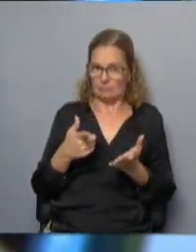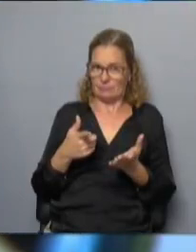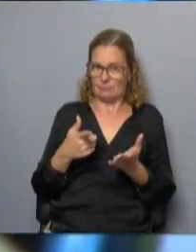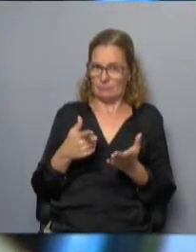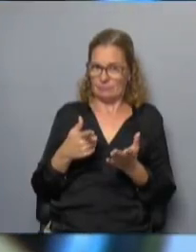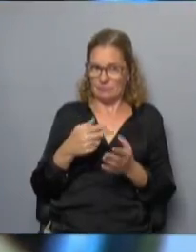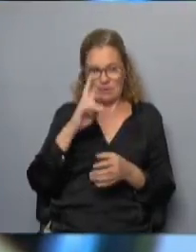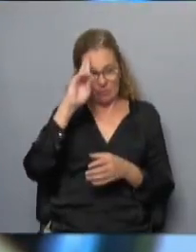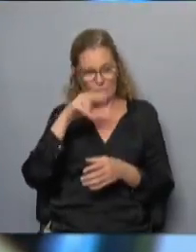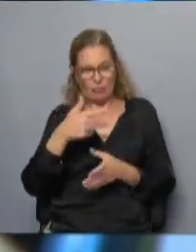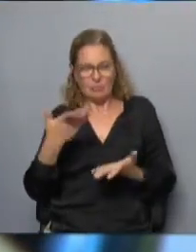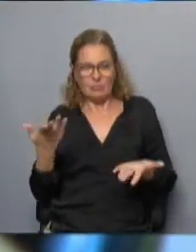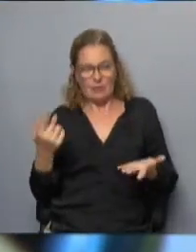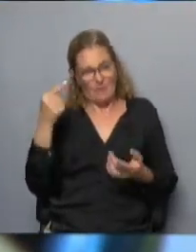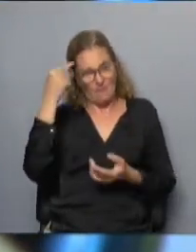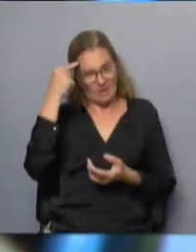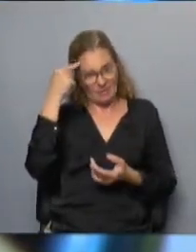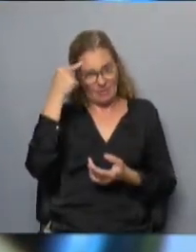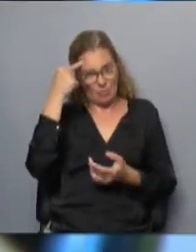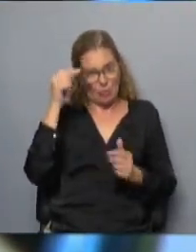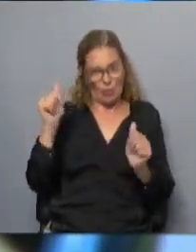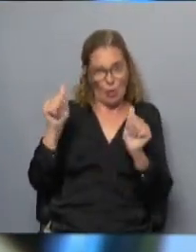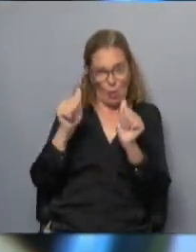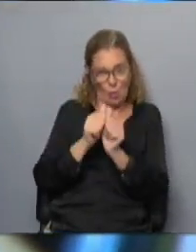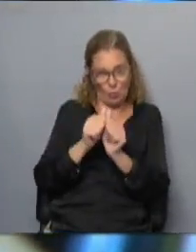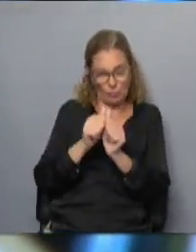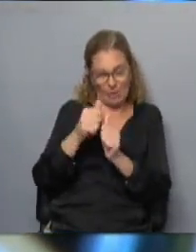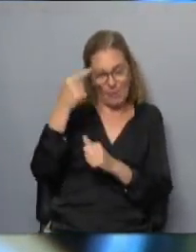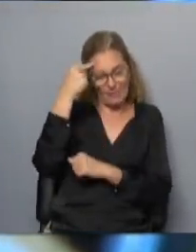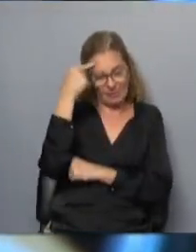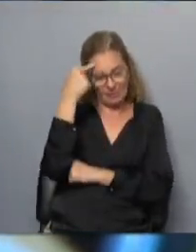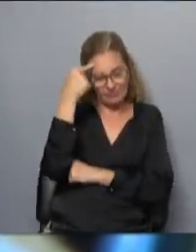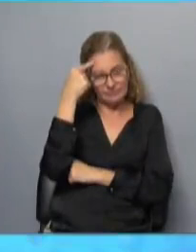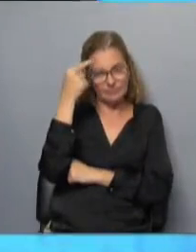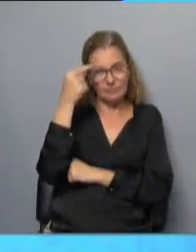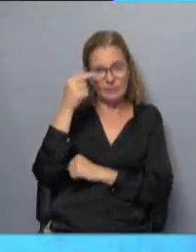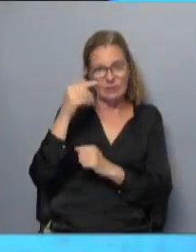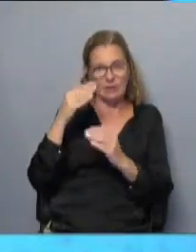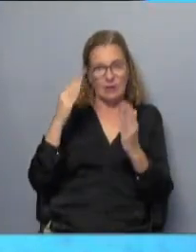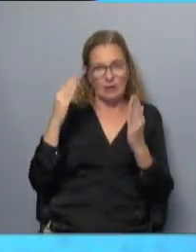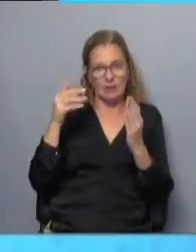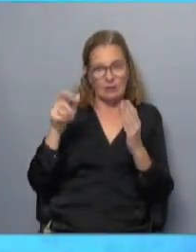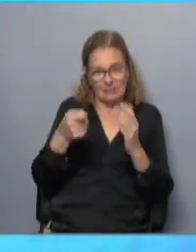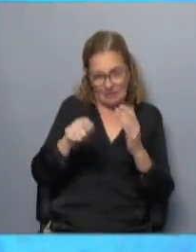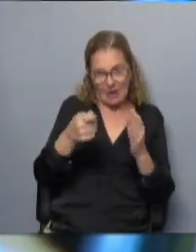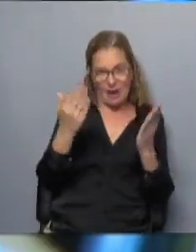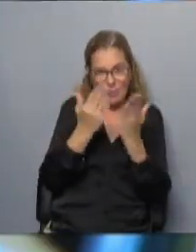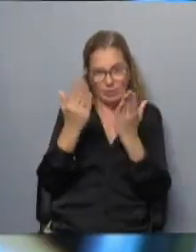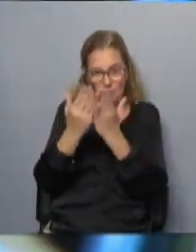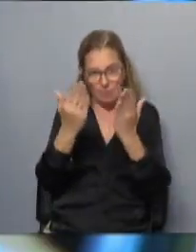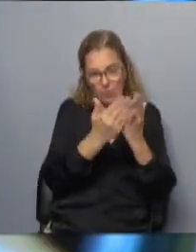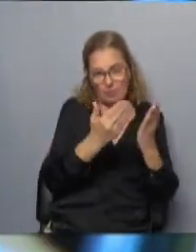razón pensemos nos juntamos empezamos a pensar en lugar de ir a trancar las puertas que las trancaron fueron